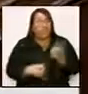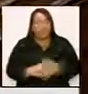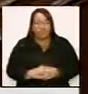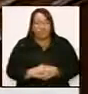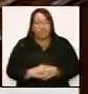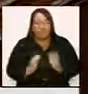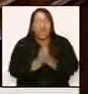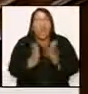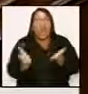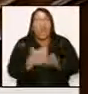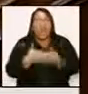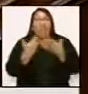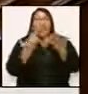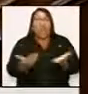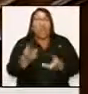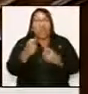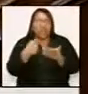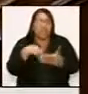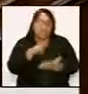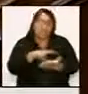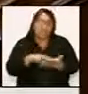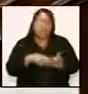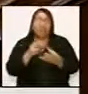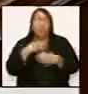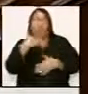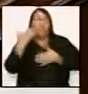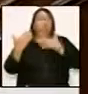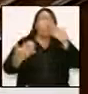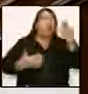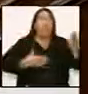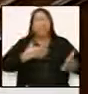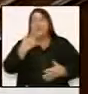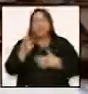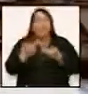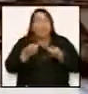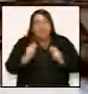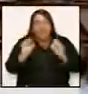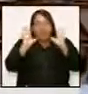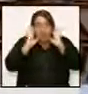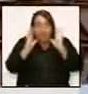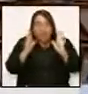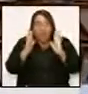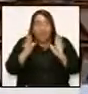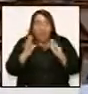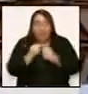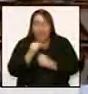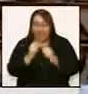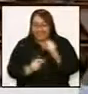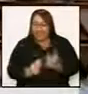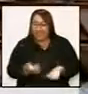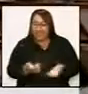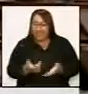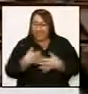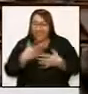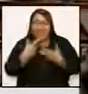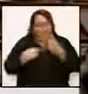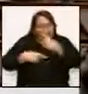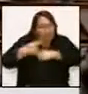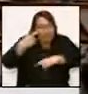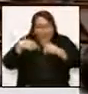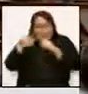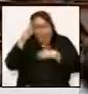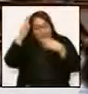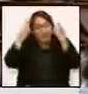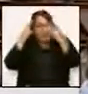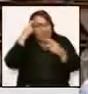libro también ofrece al lector un racimo de poemas que trata de llamar la atención del público y provocar